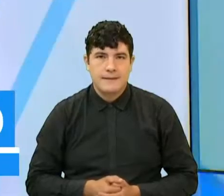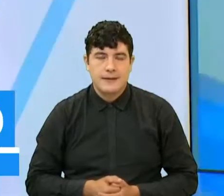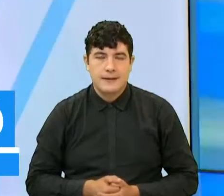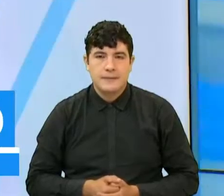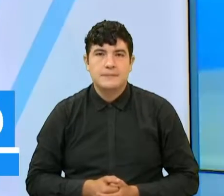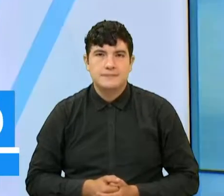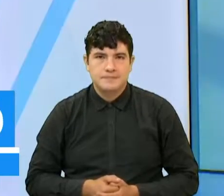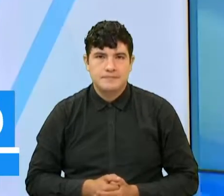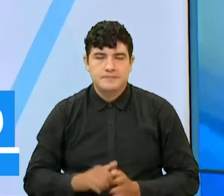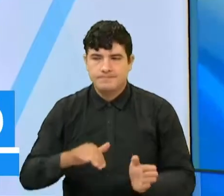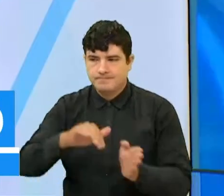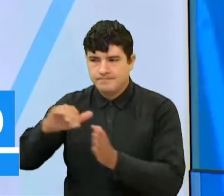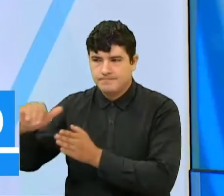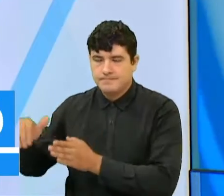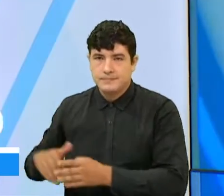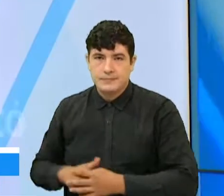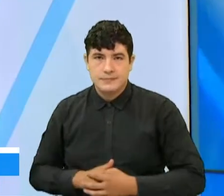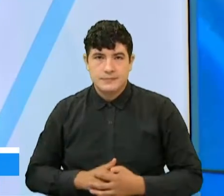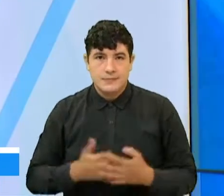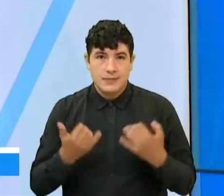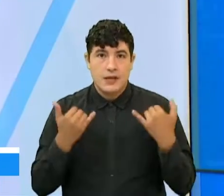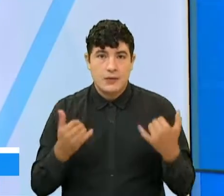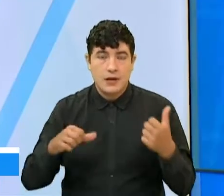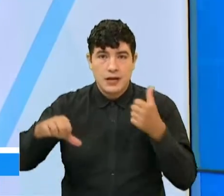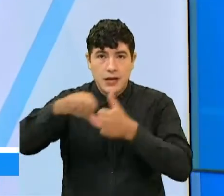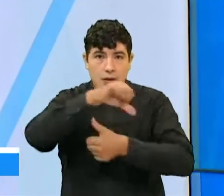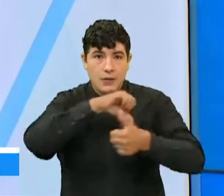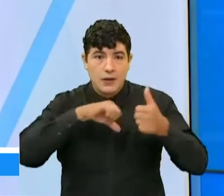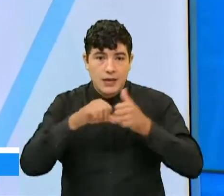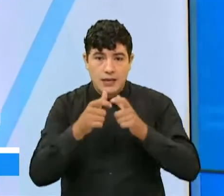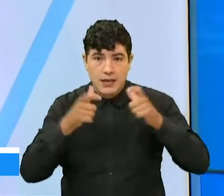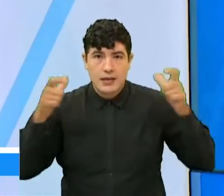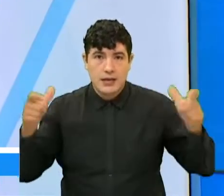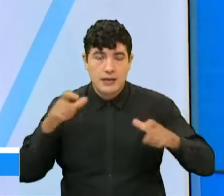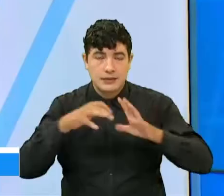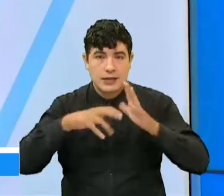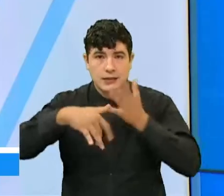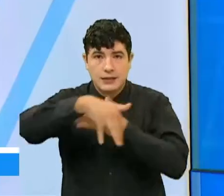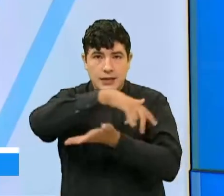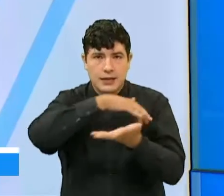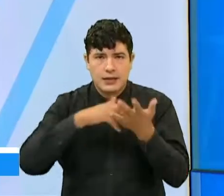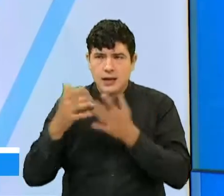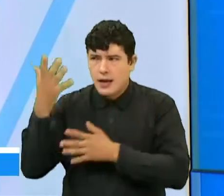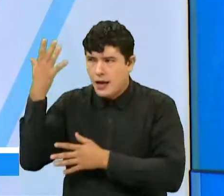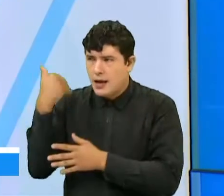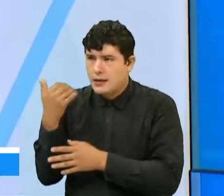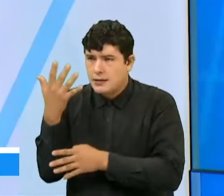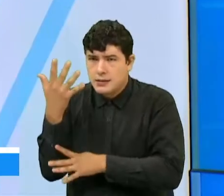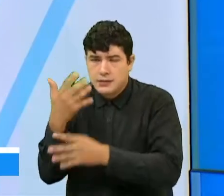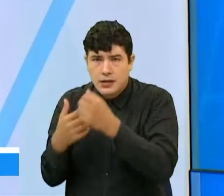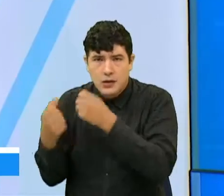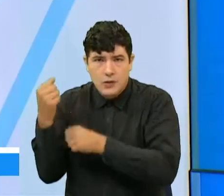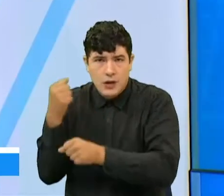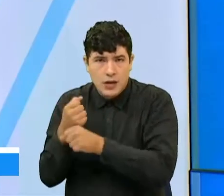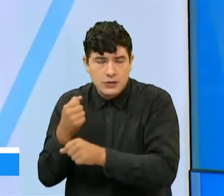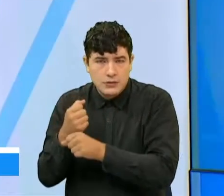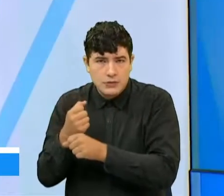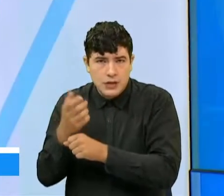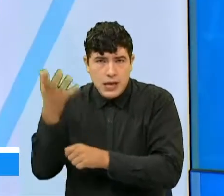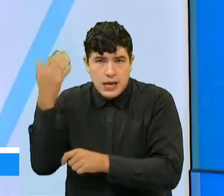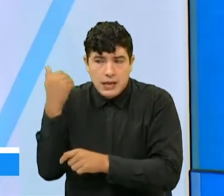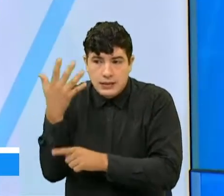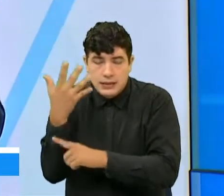y dejamos el ciclismo hablamos de la vuelta al gran santander porque tras cinco años de ausencia vuelven las emociones a las carreteras